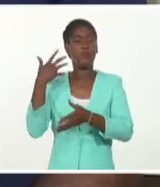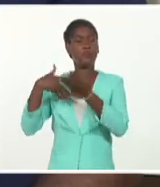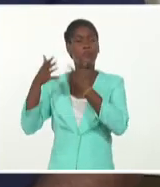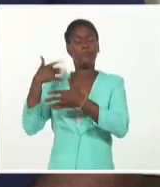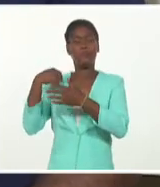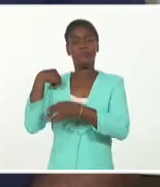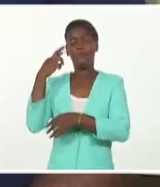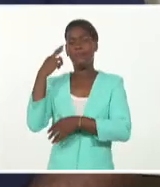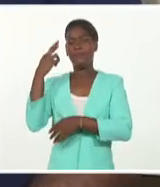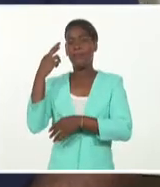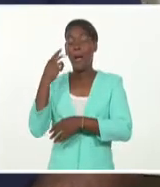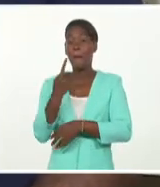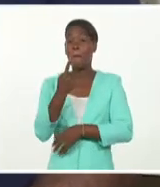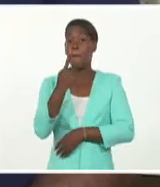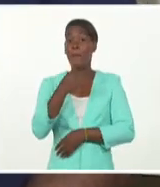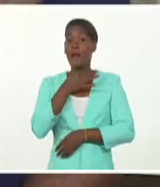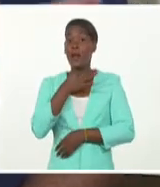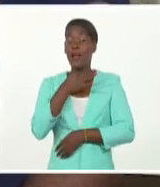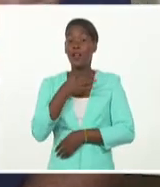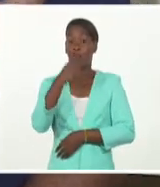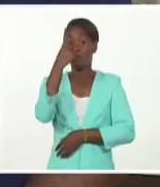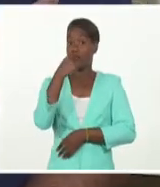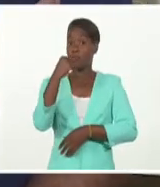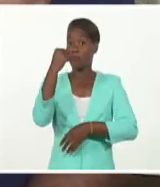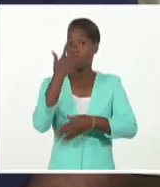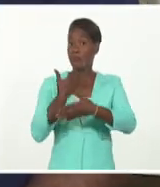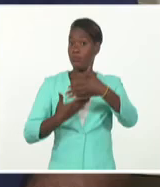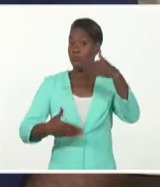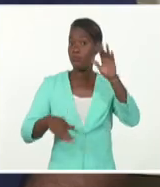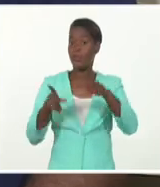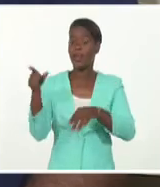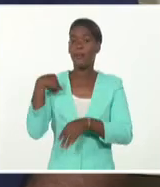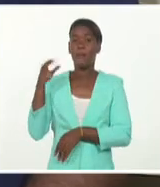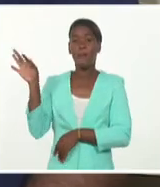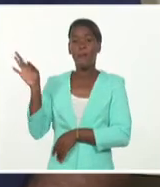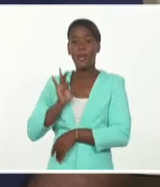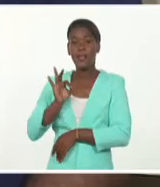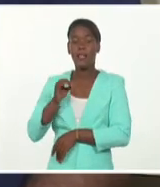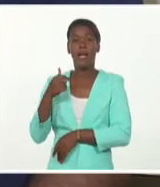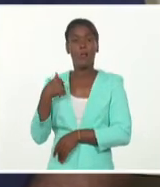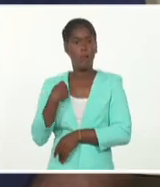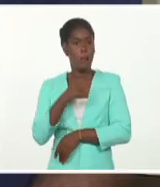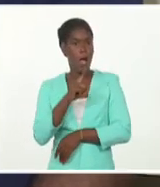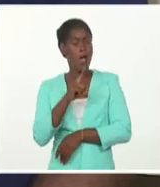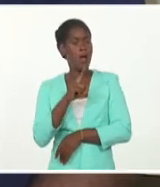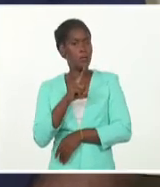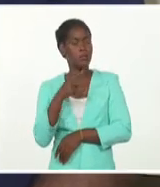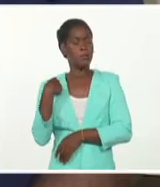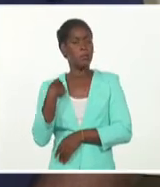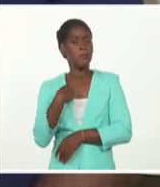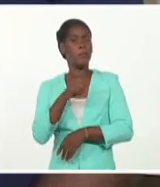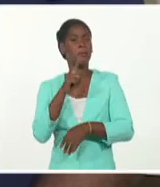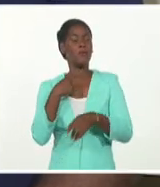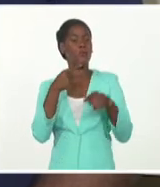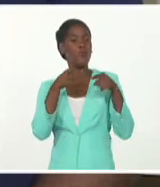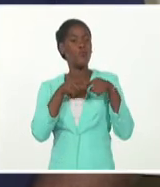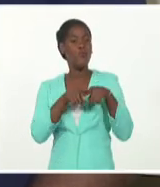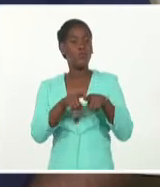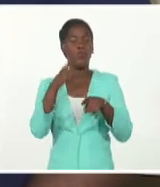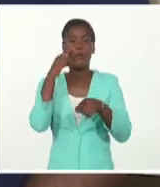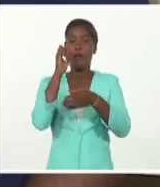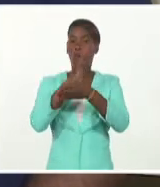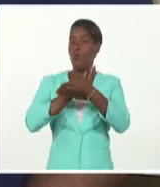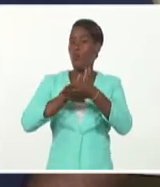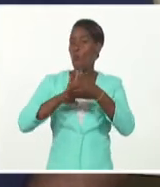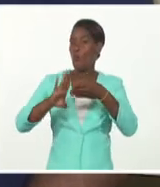exactamente, Alicia me invitó a sentarme a su lado, donde se sentaba ahí arriba, ¿no?, para ver Cascanueces. Y